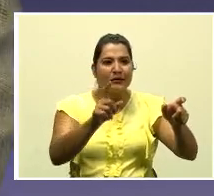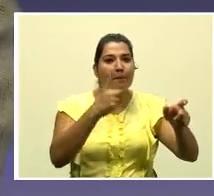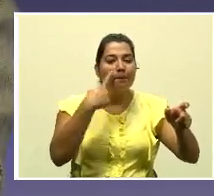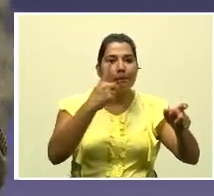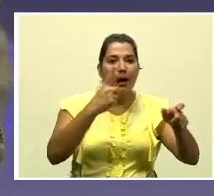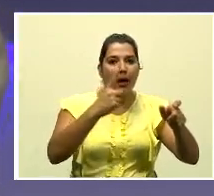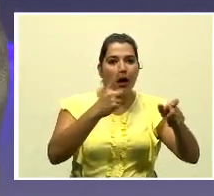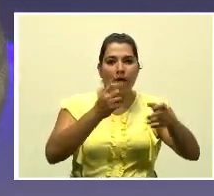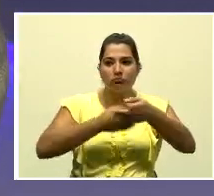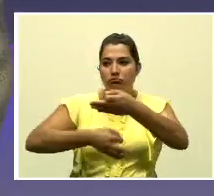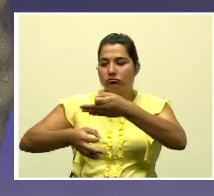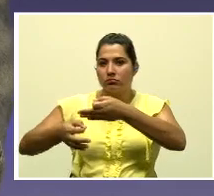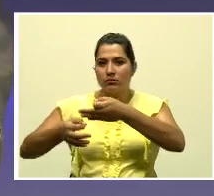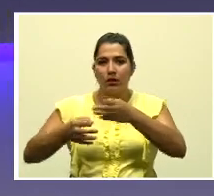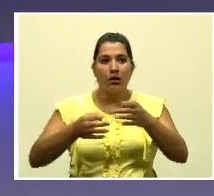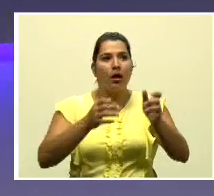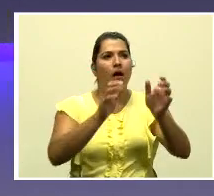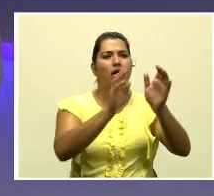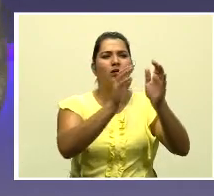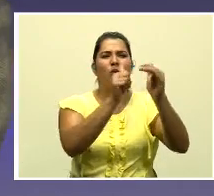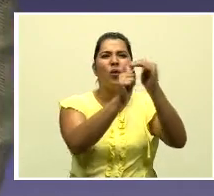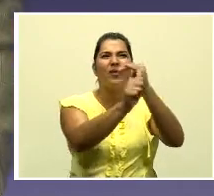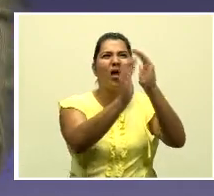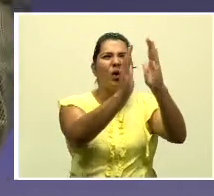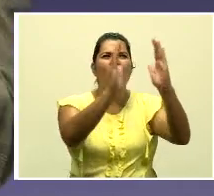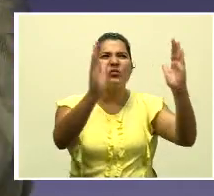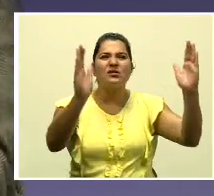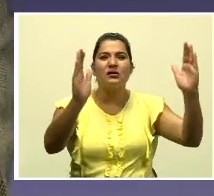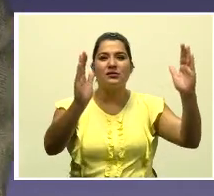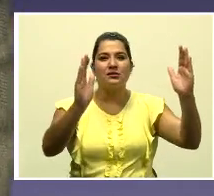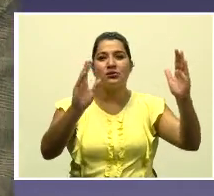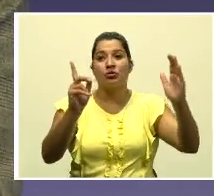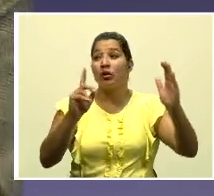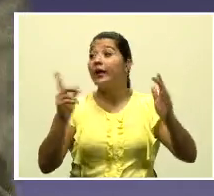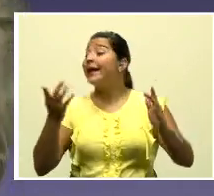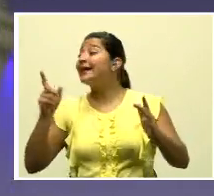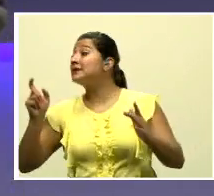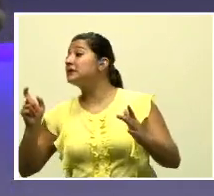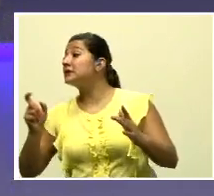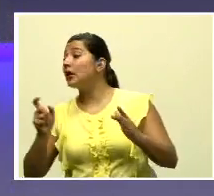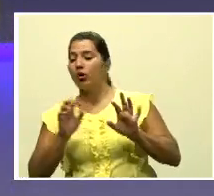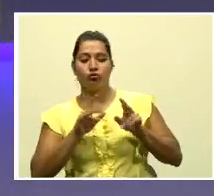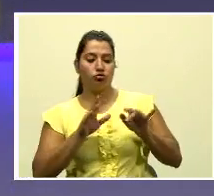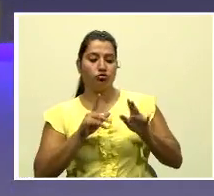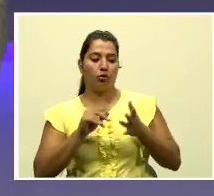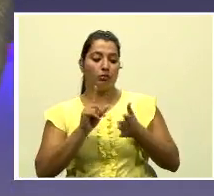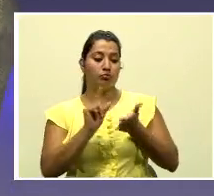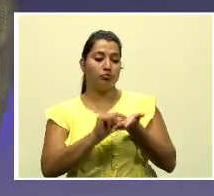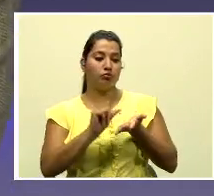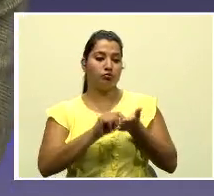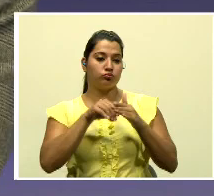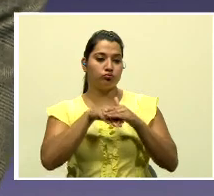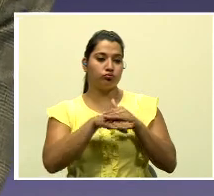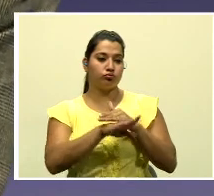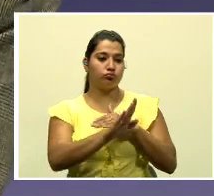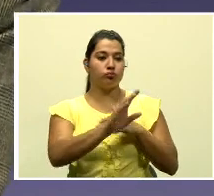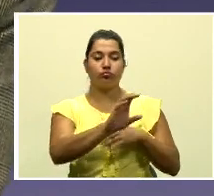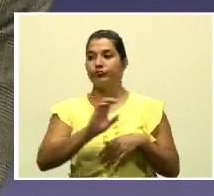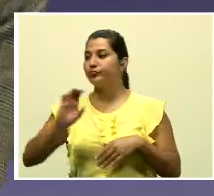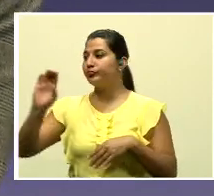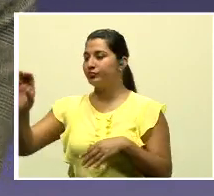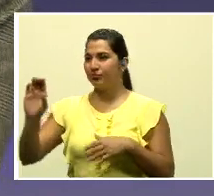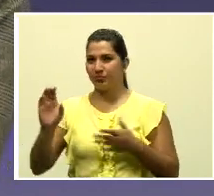sino que lo van a imprimir a la demanda del público. Eso es todo un mundo interesantísimo. Y eso tan novedoso,